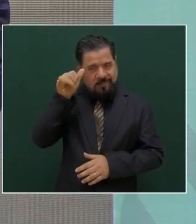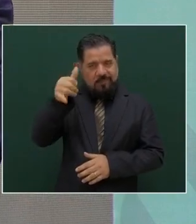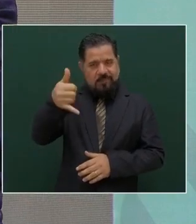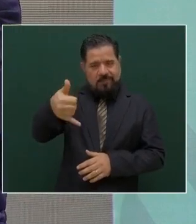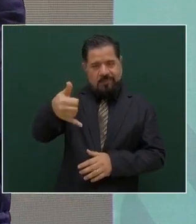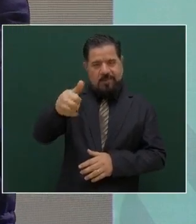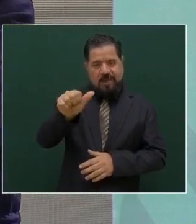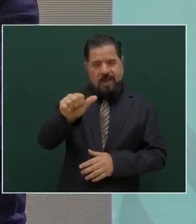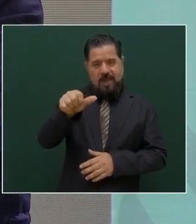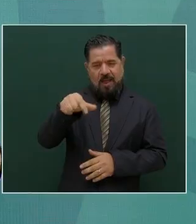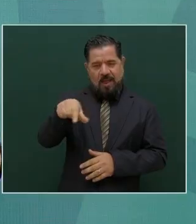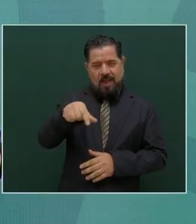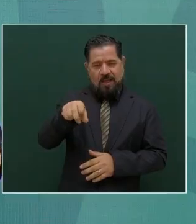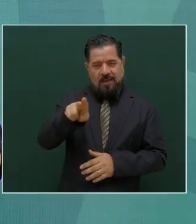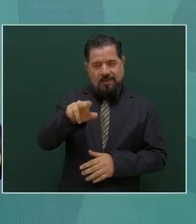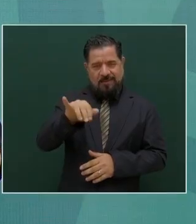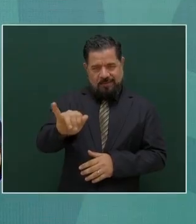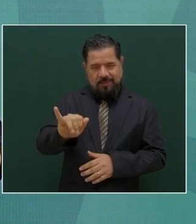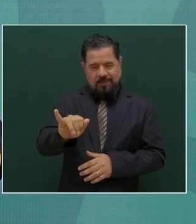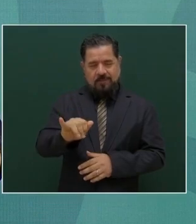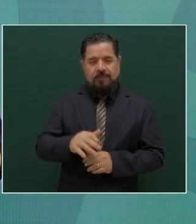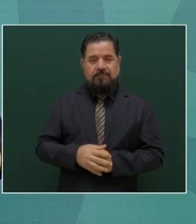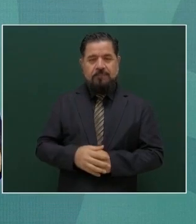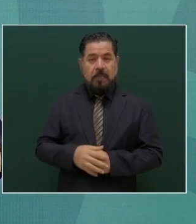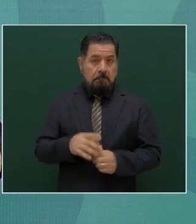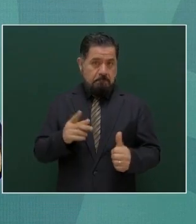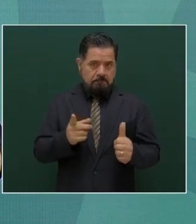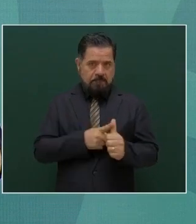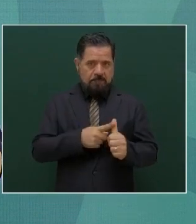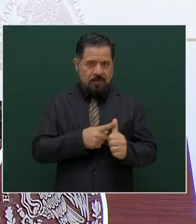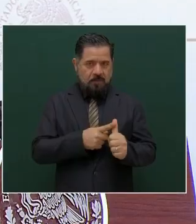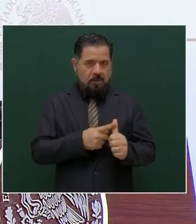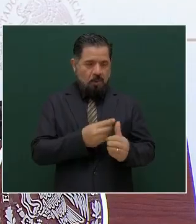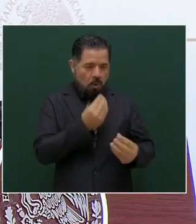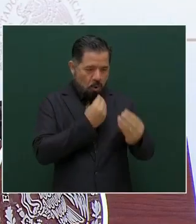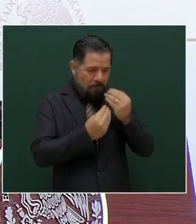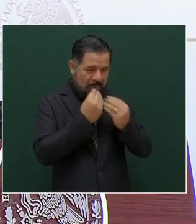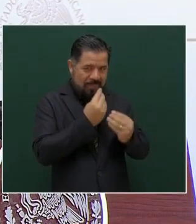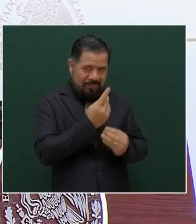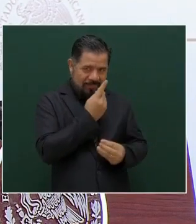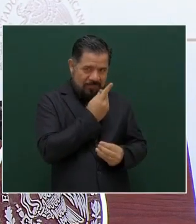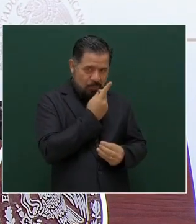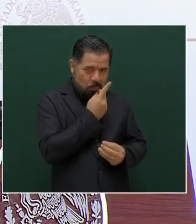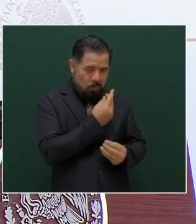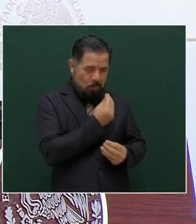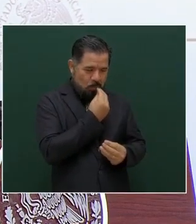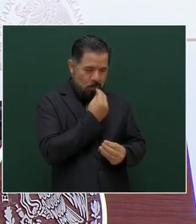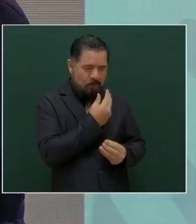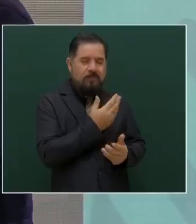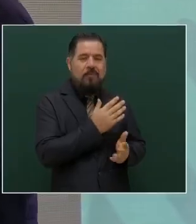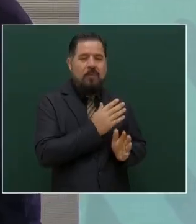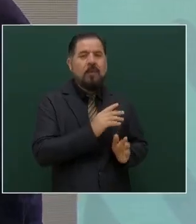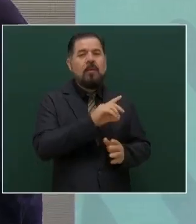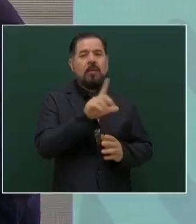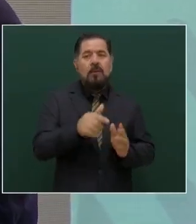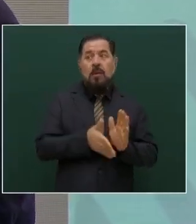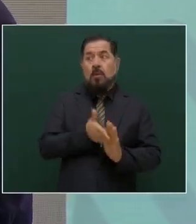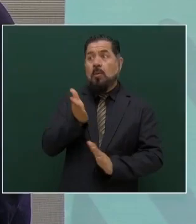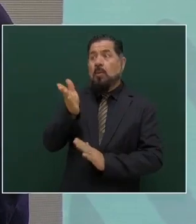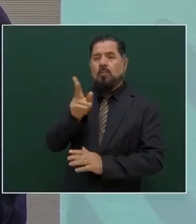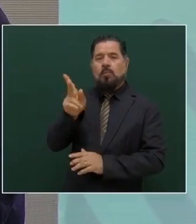al rato, después de desayunar, vamos a ir allá a